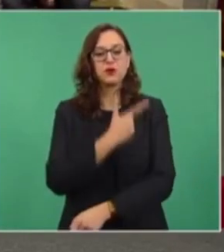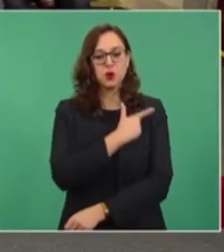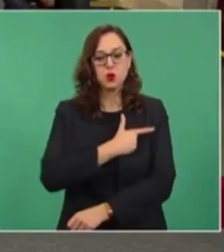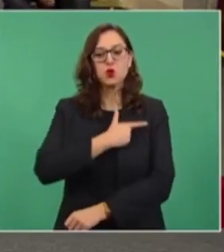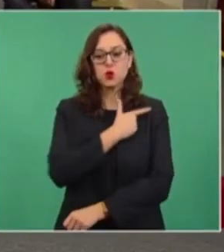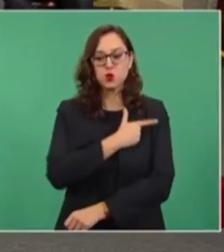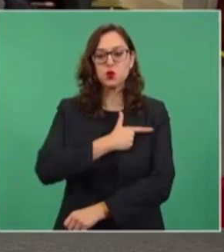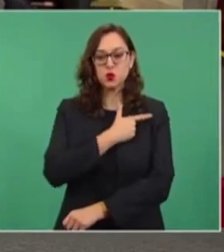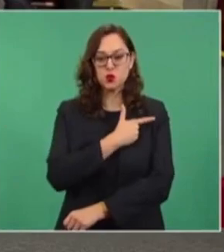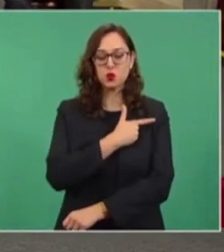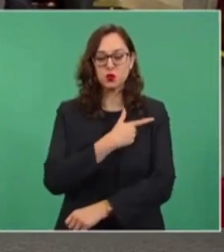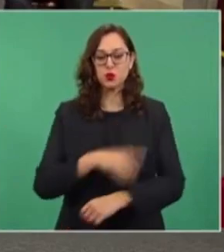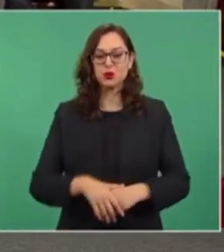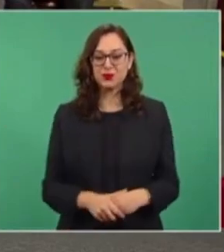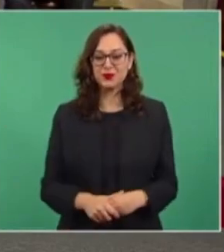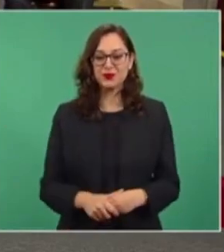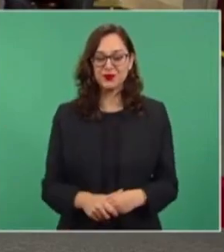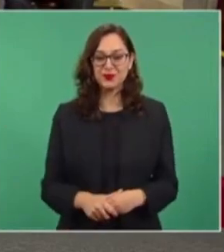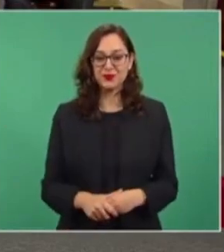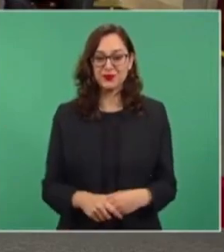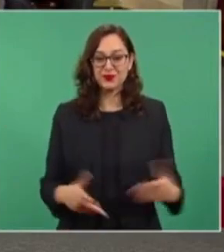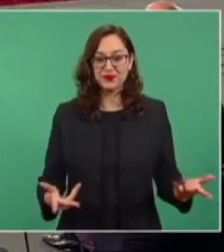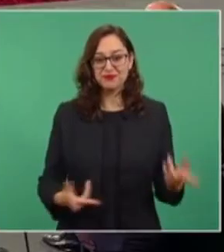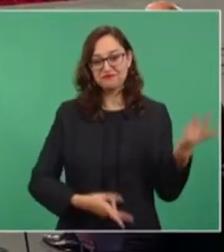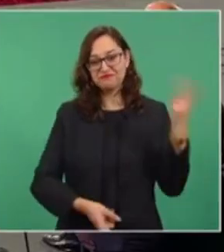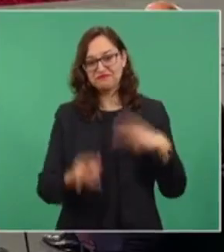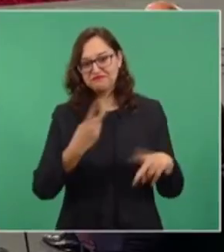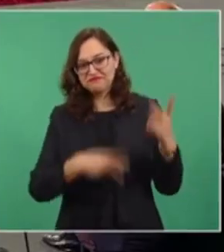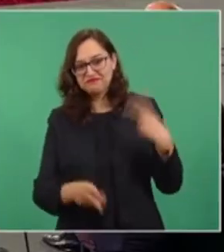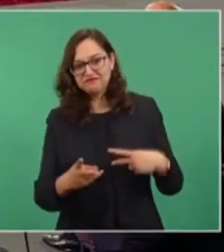visiten, que estén aquí, sobre todo